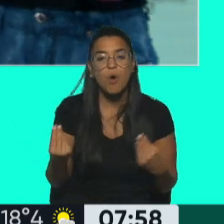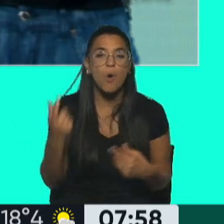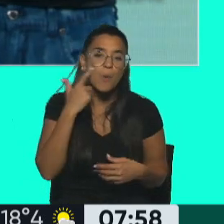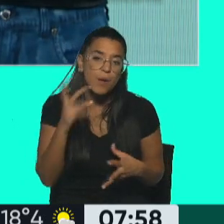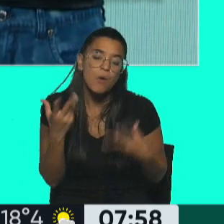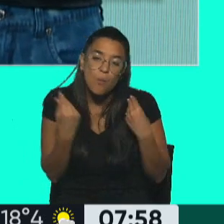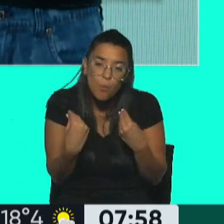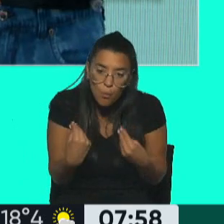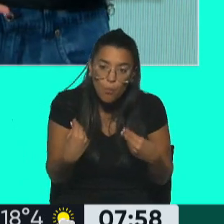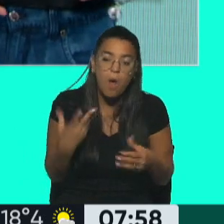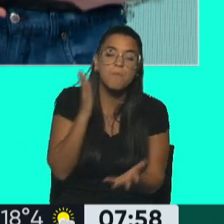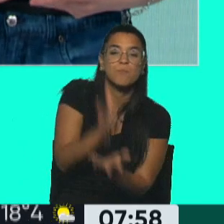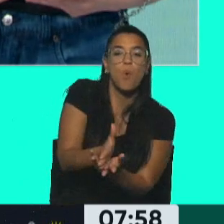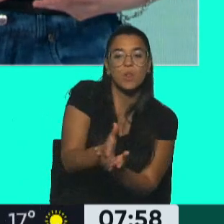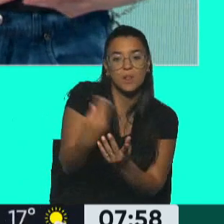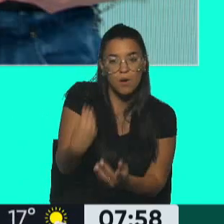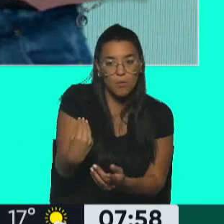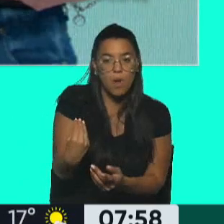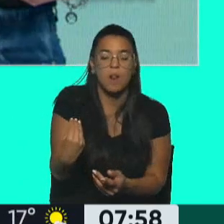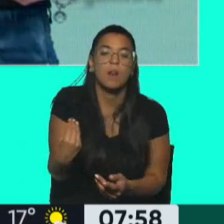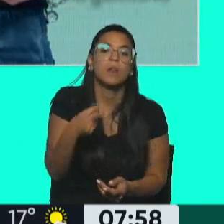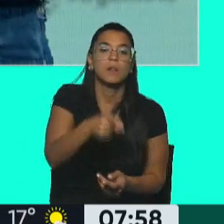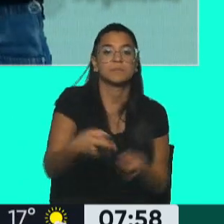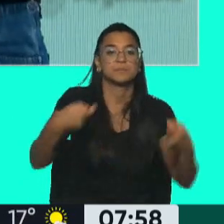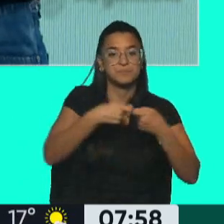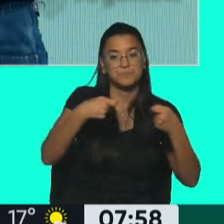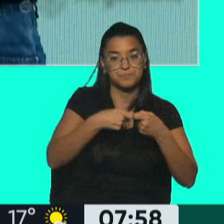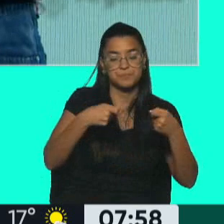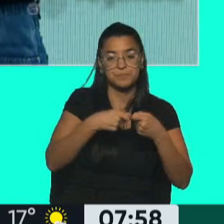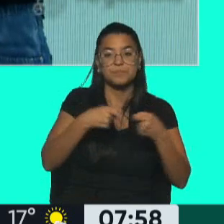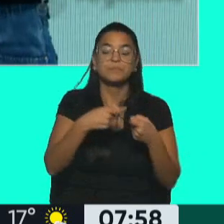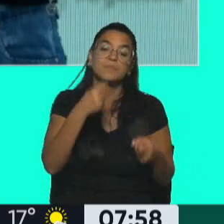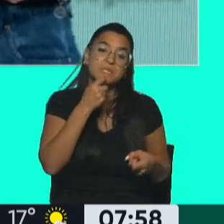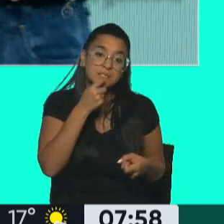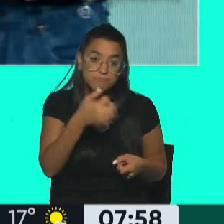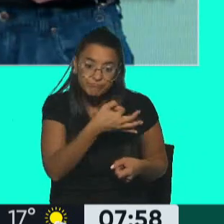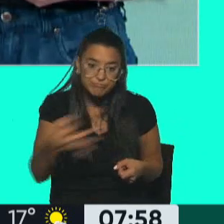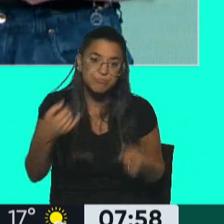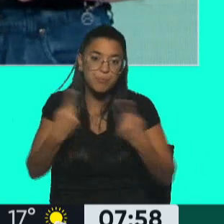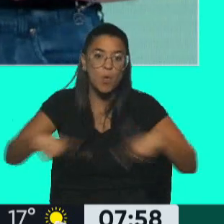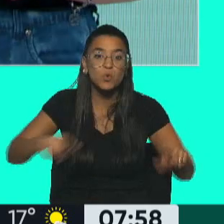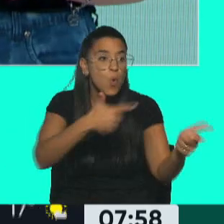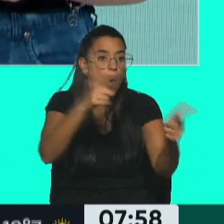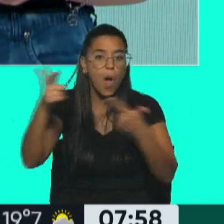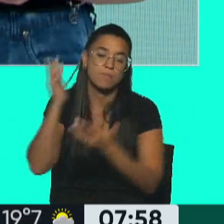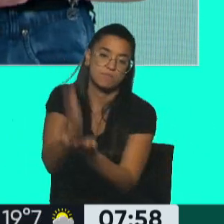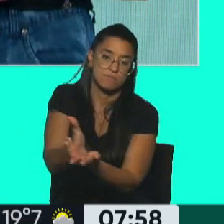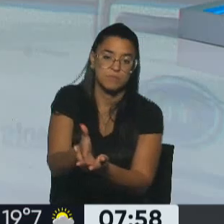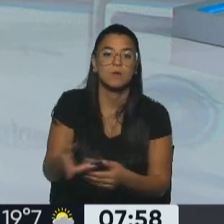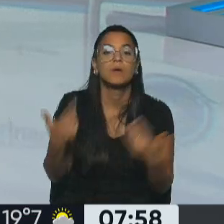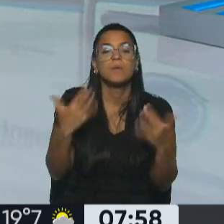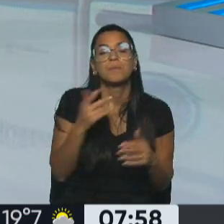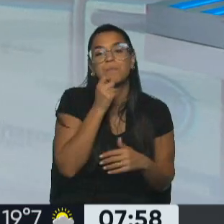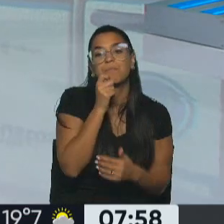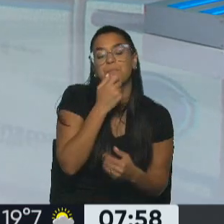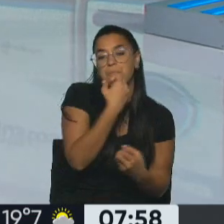Regular cuáles van a ser las multas que se les cobren a las empresas en caso de que efectivamente esos productos no estén. Claro, porque no sea cosa que convenga más pagar